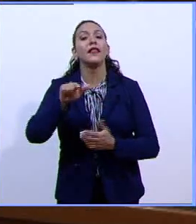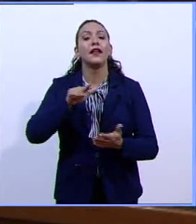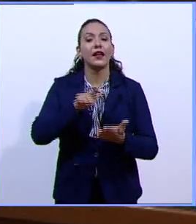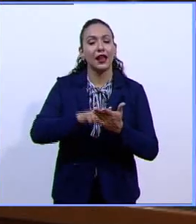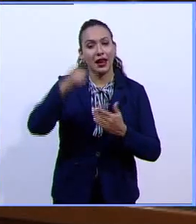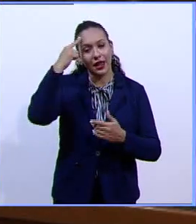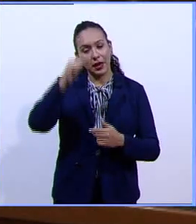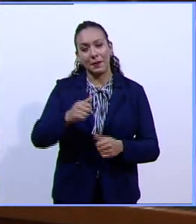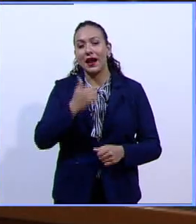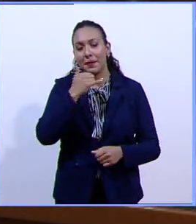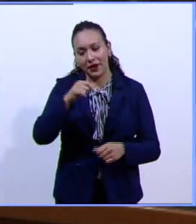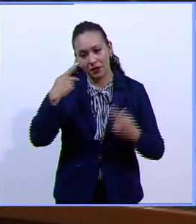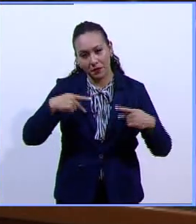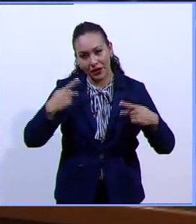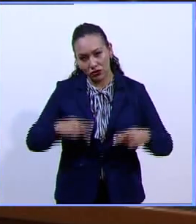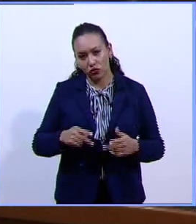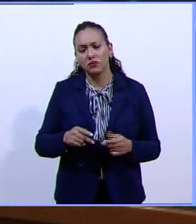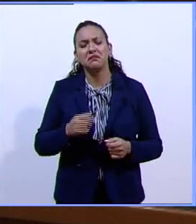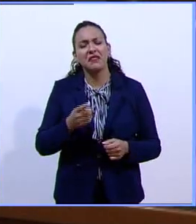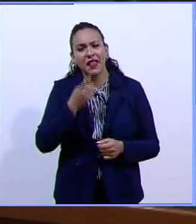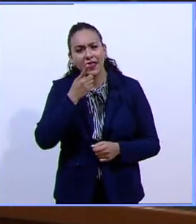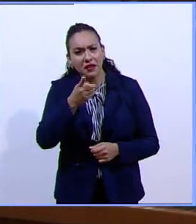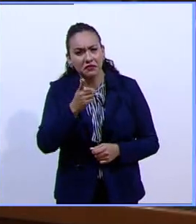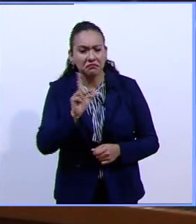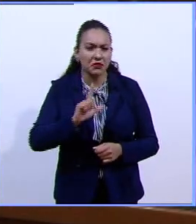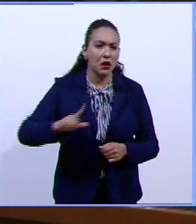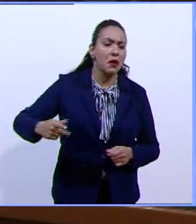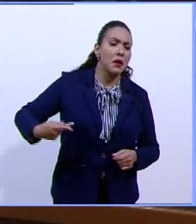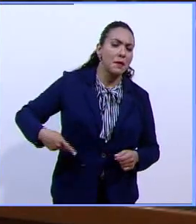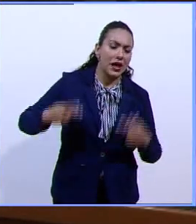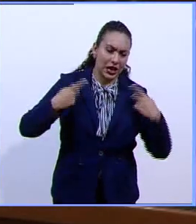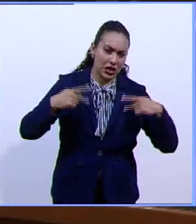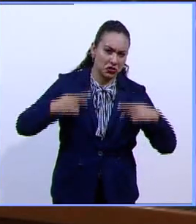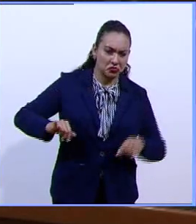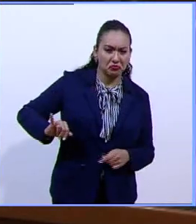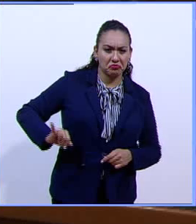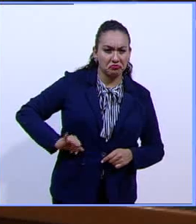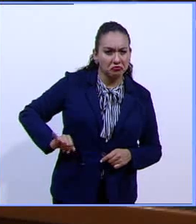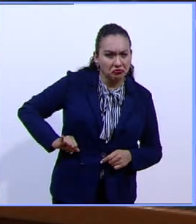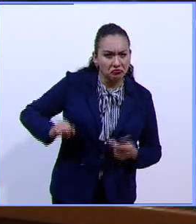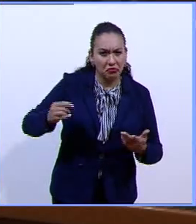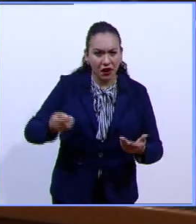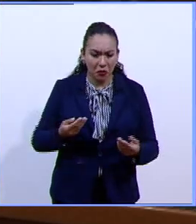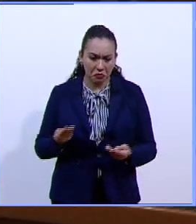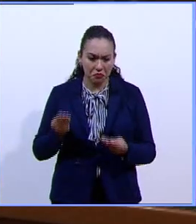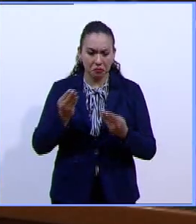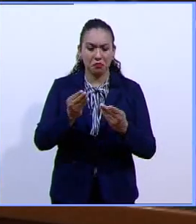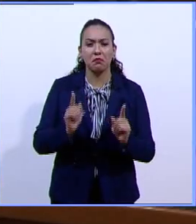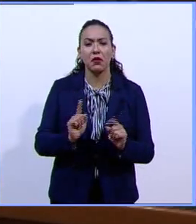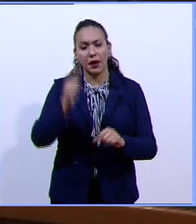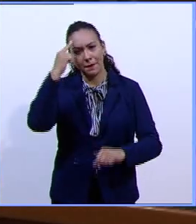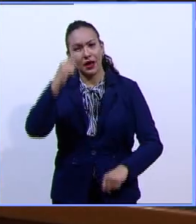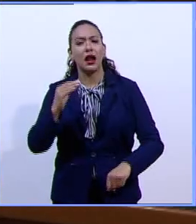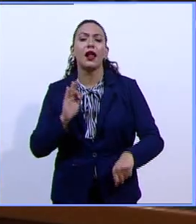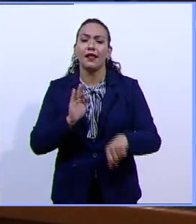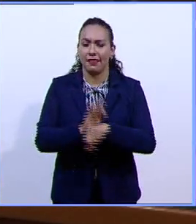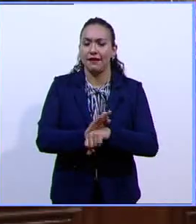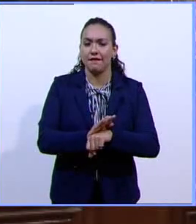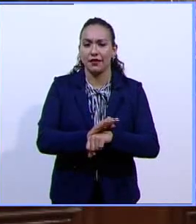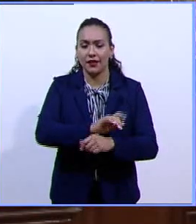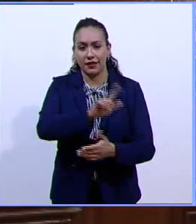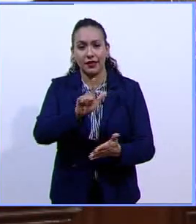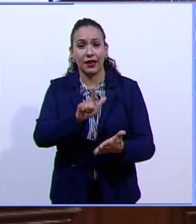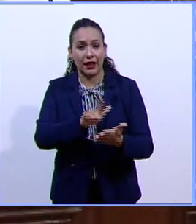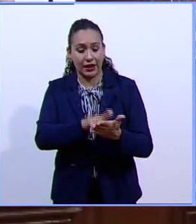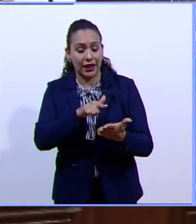Amnistía, que establece que los interesados podrán interponer los medios de defensa que resulten aplicables de la Ley de